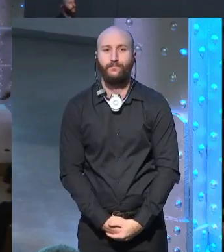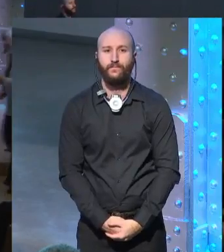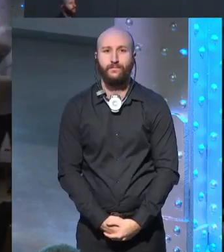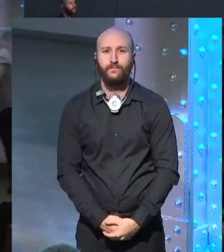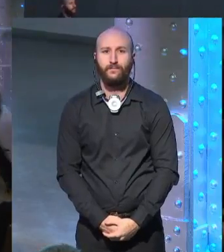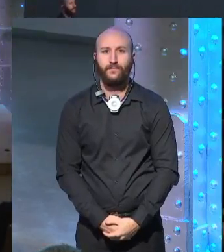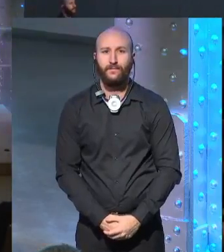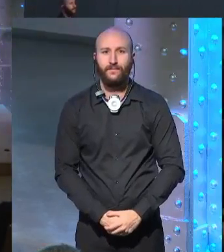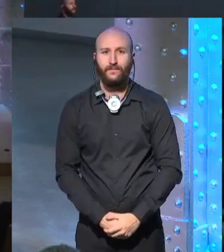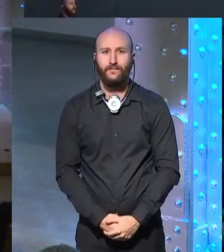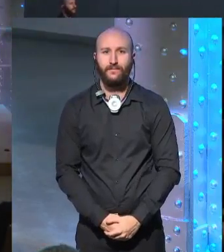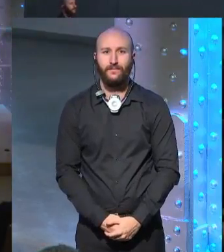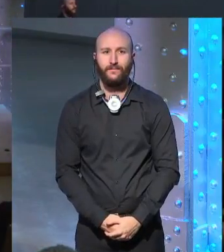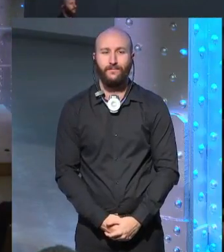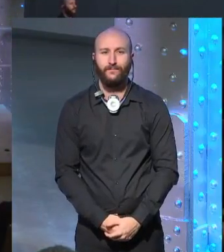Hola,